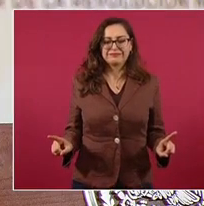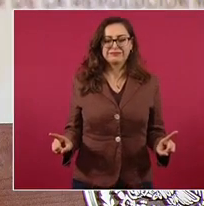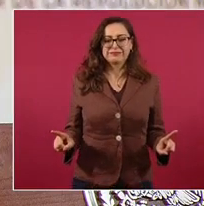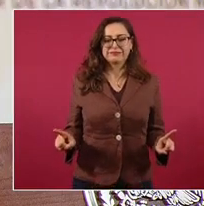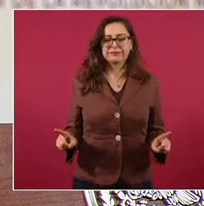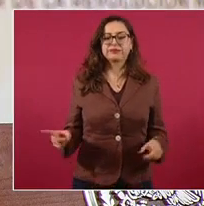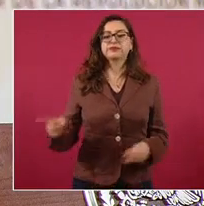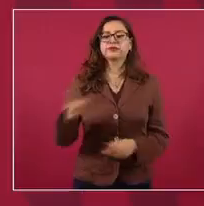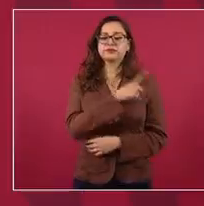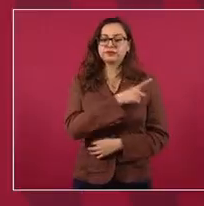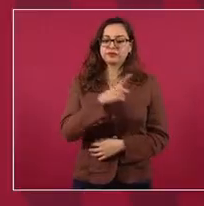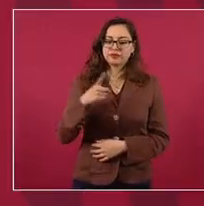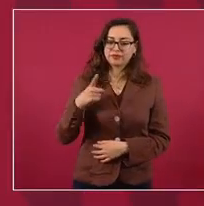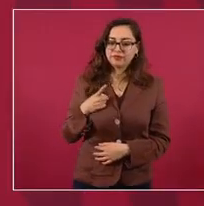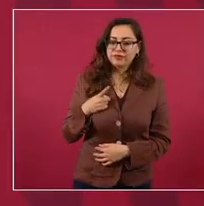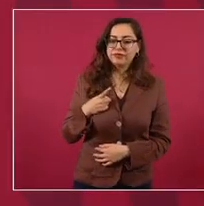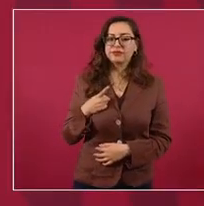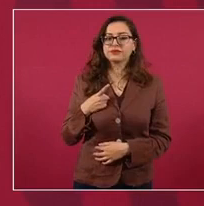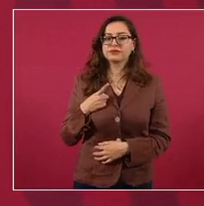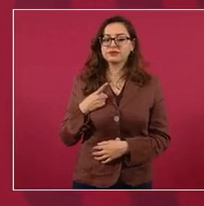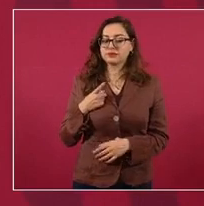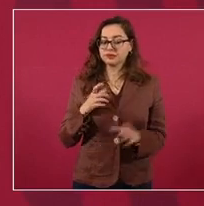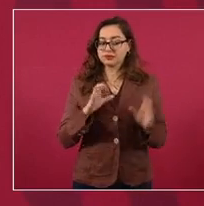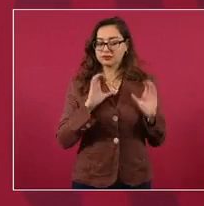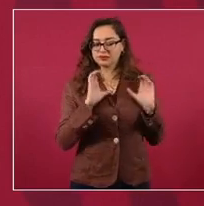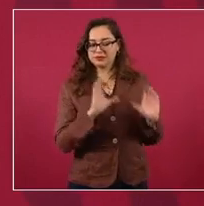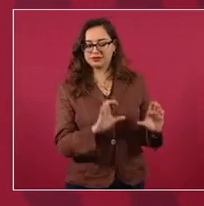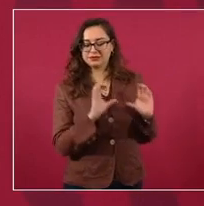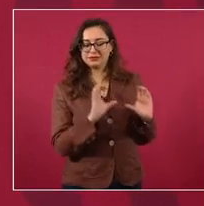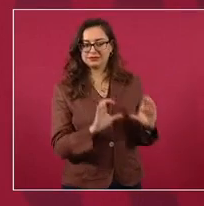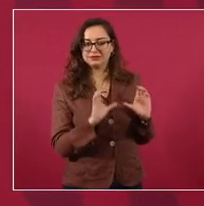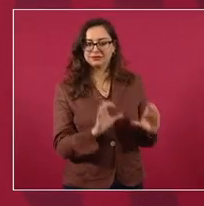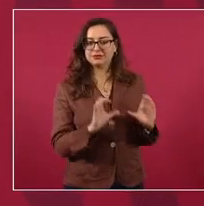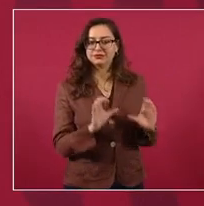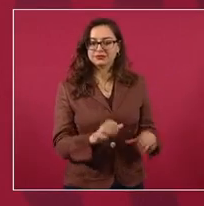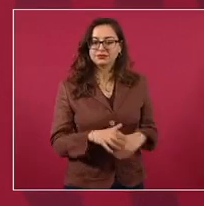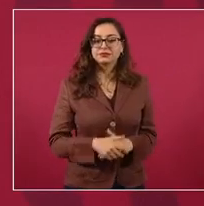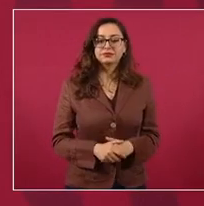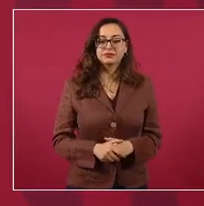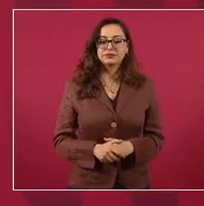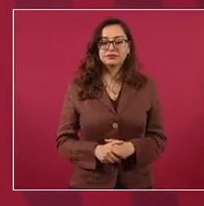hay que tener cuidado de la llamada clase política.